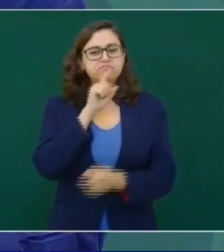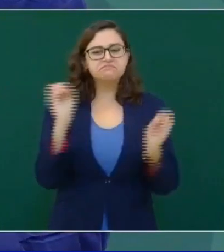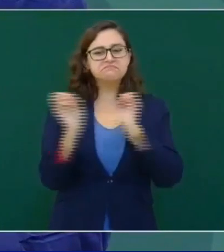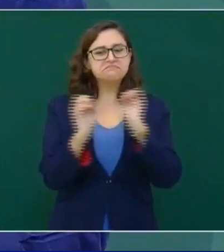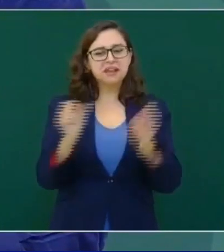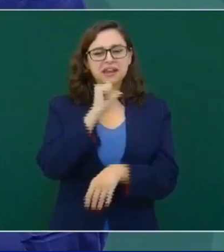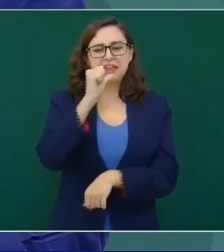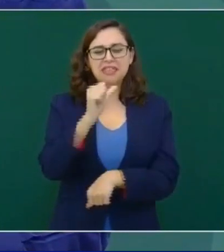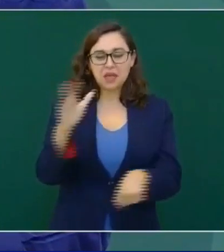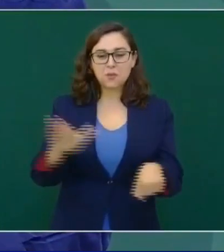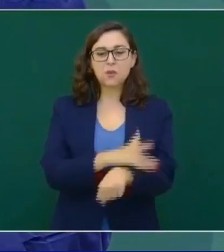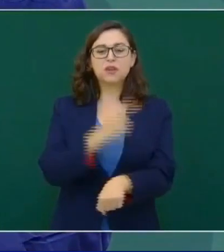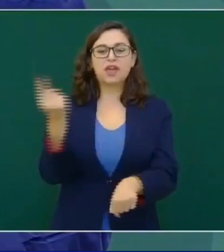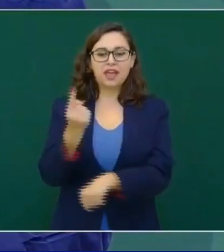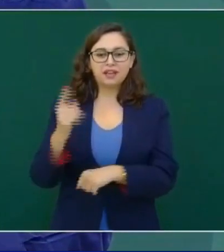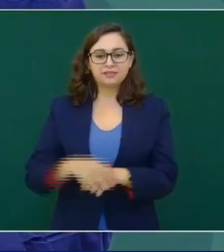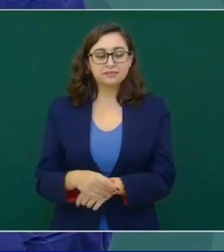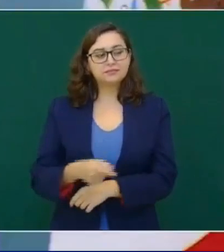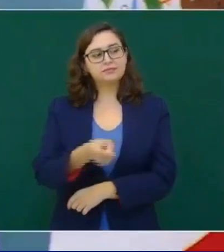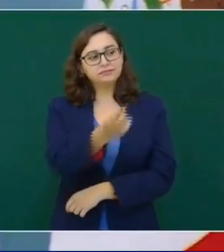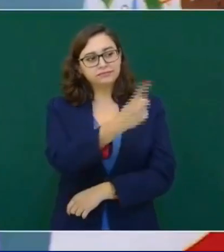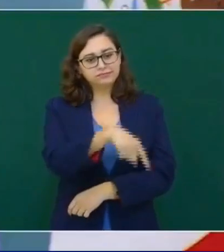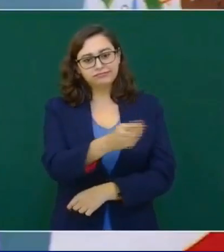los que no pagaban.